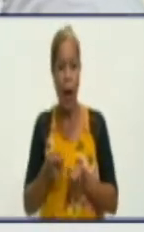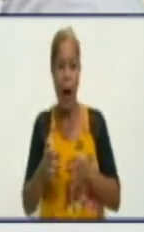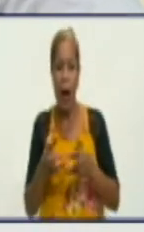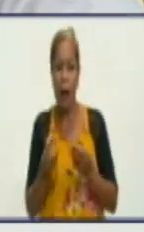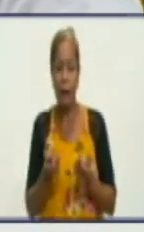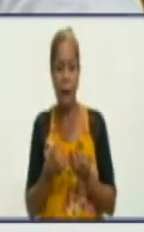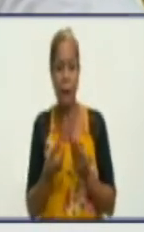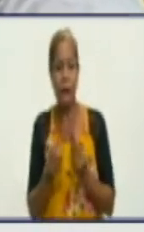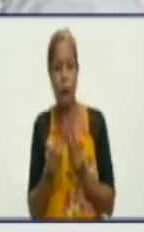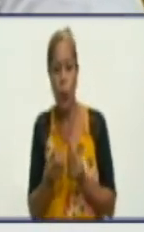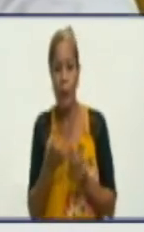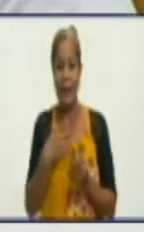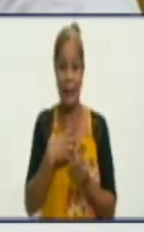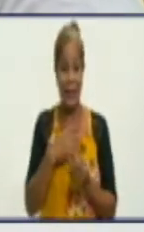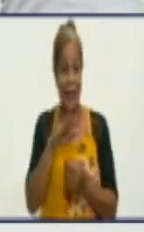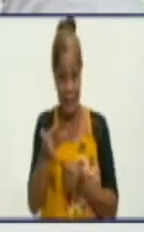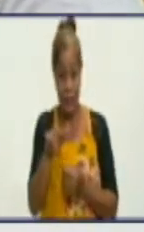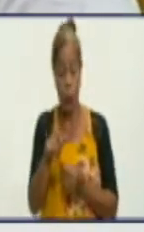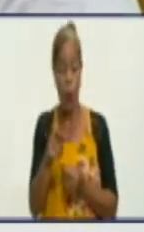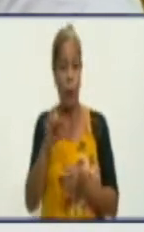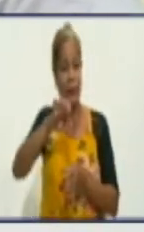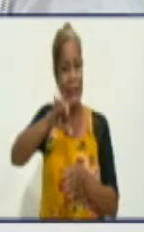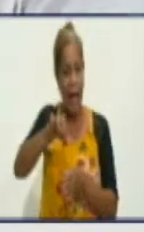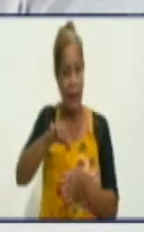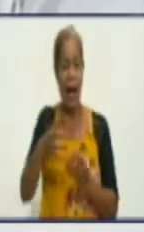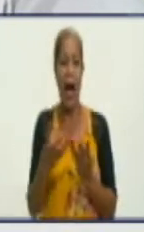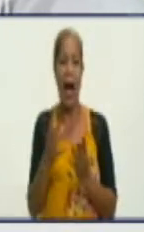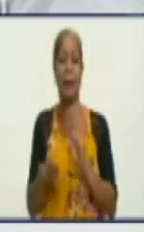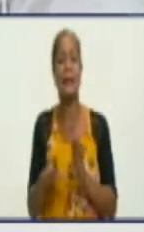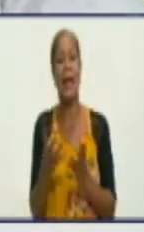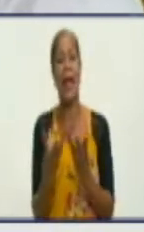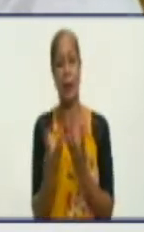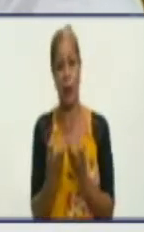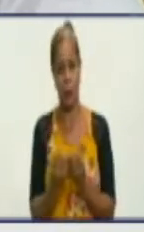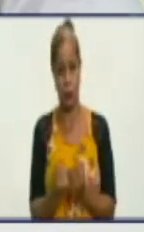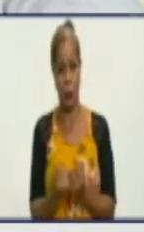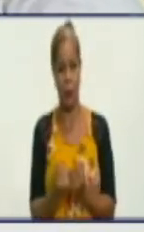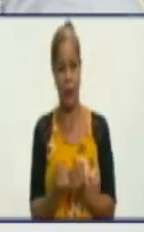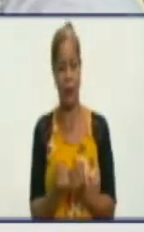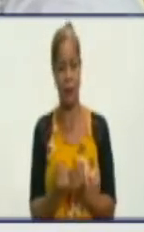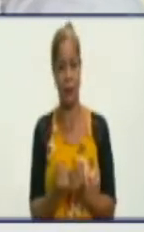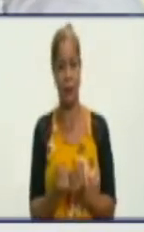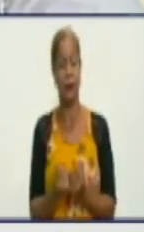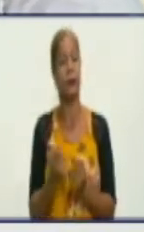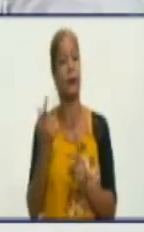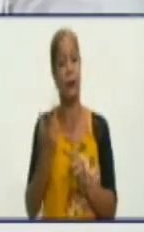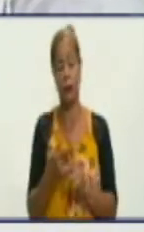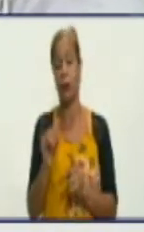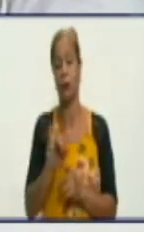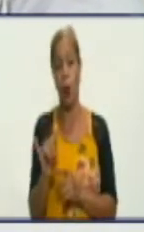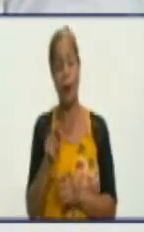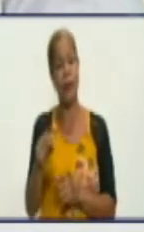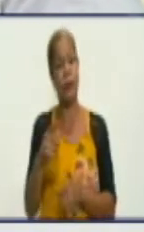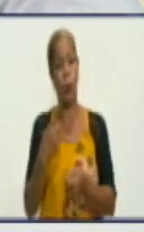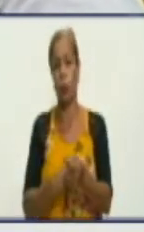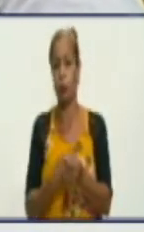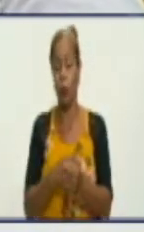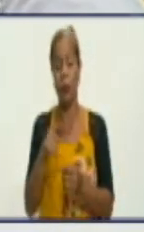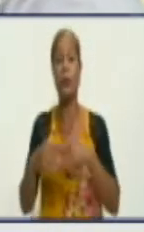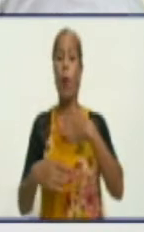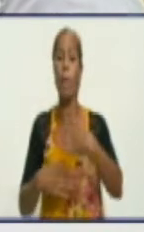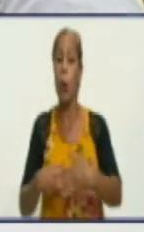inhibe muchos canales de secreción del sodio que tenemos nosotros durante la orina y también produce una